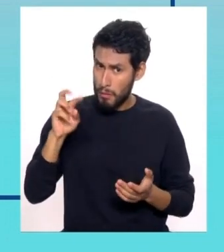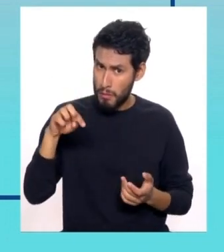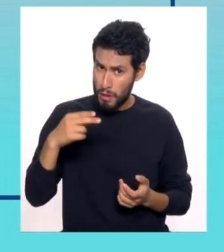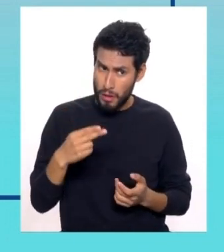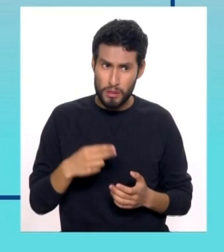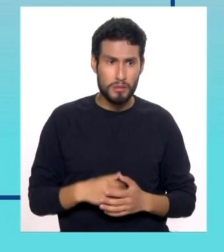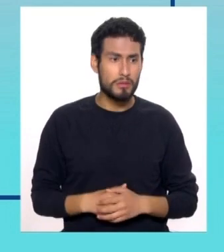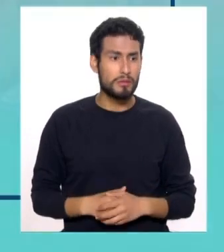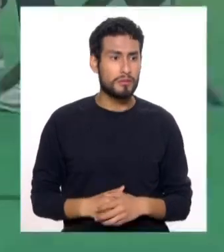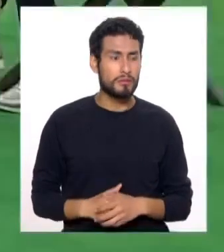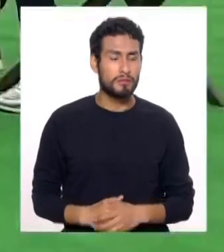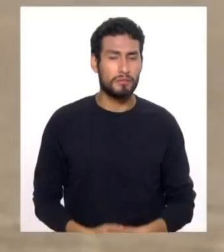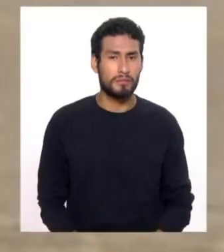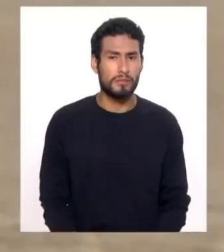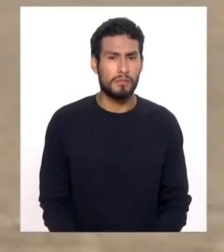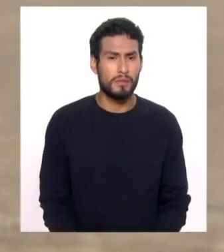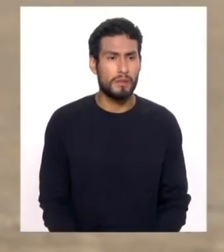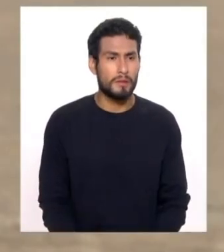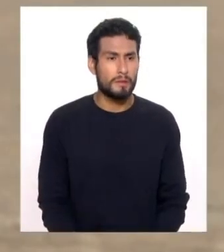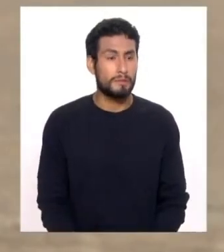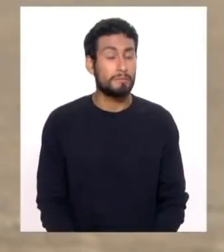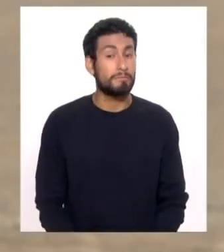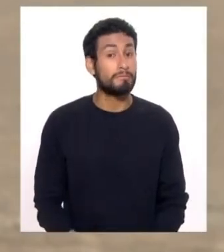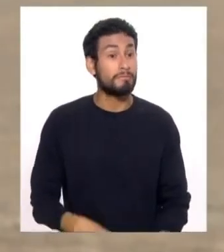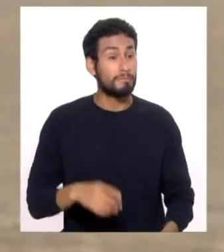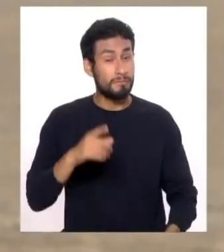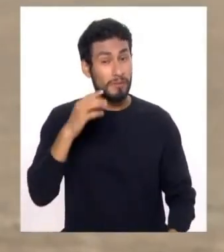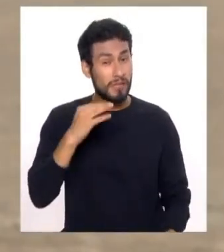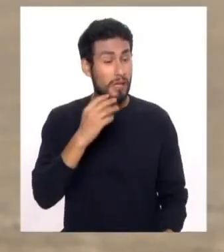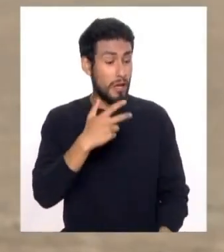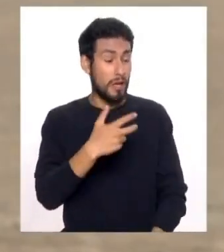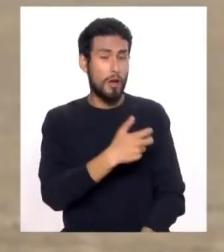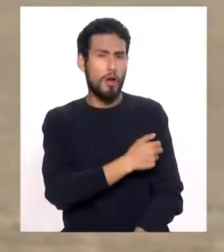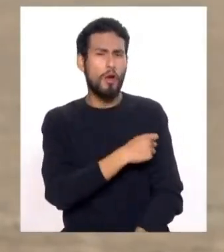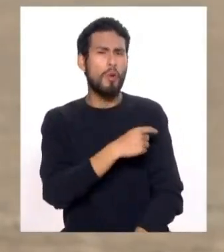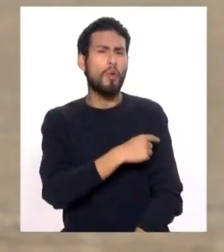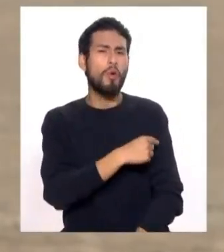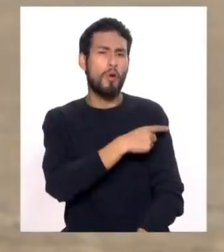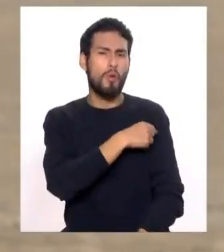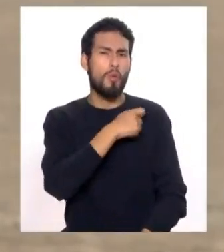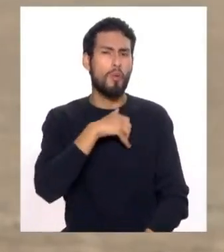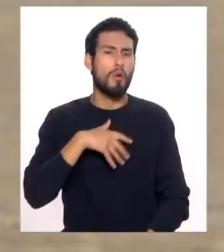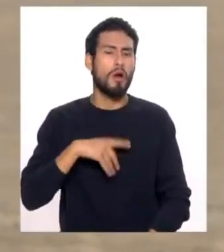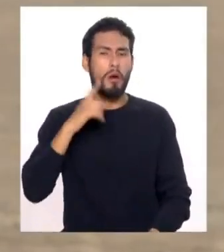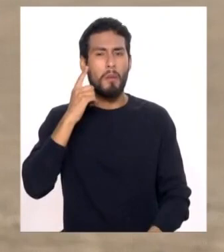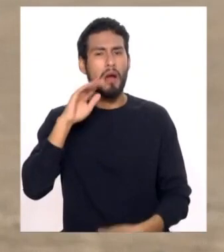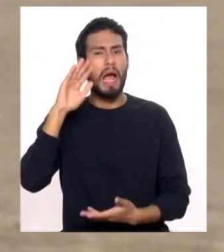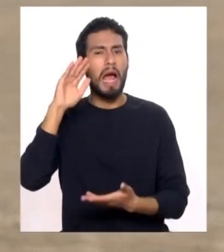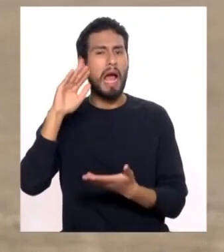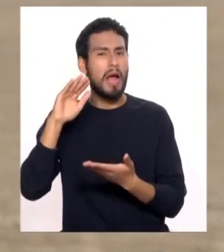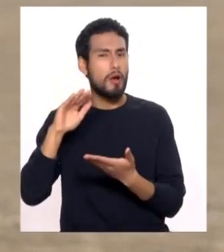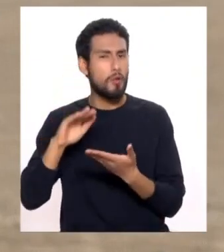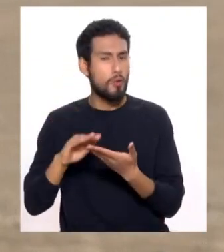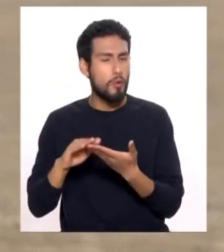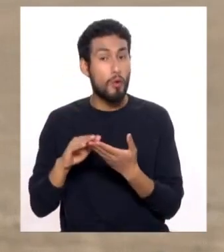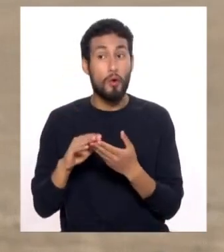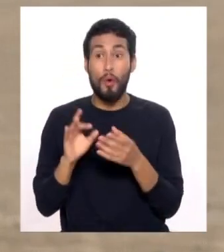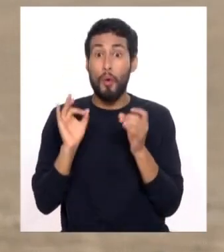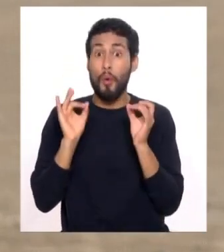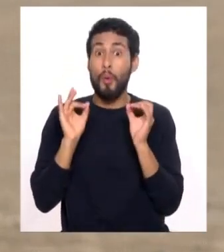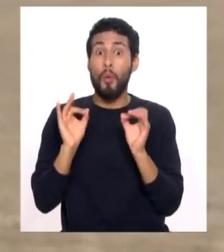ya teniendo la vacuna? Las vacunas son un método de reducción significativa de